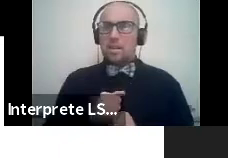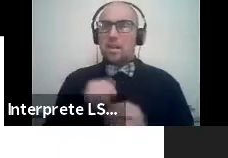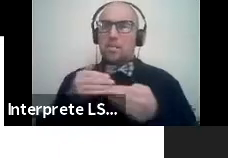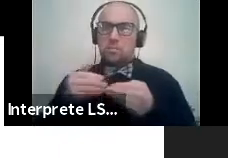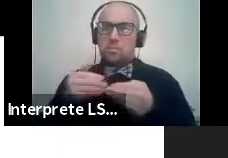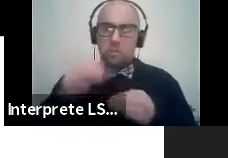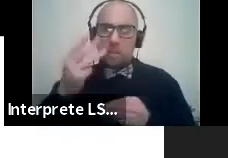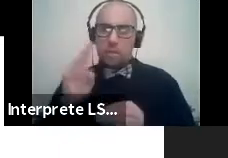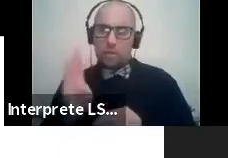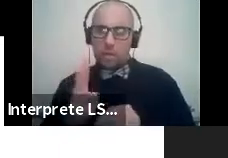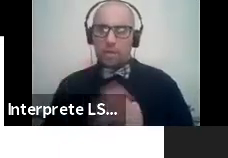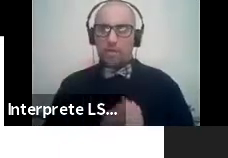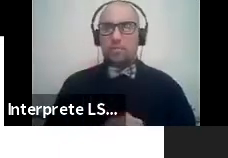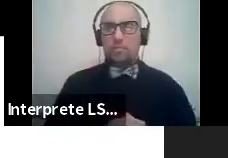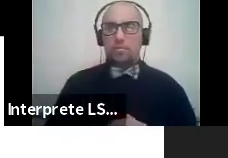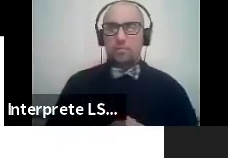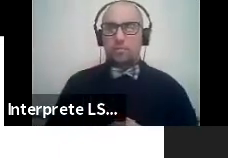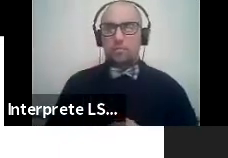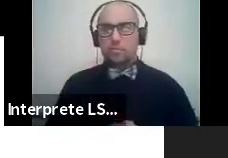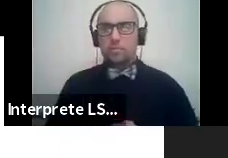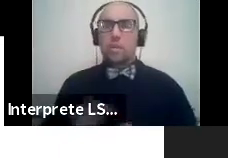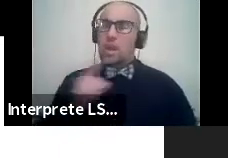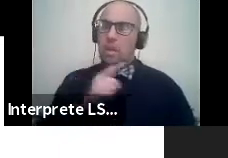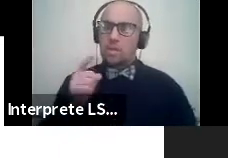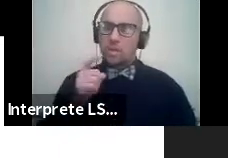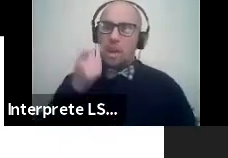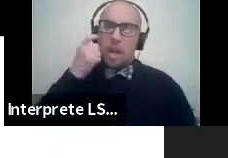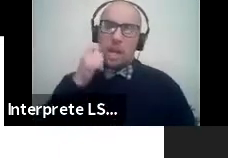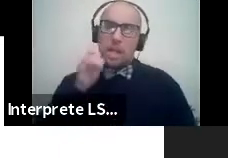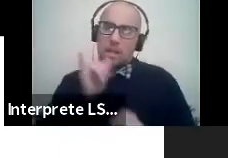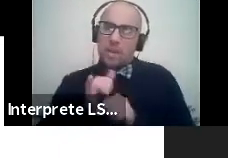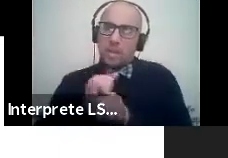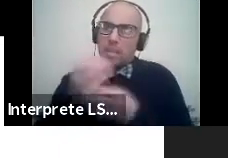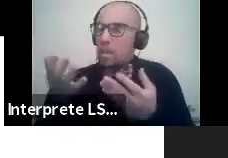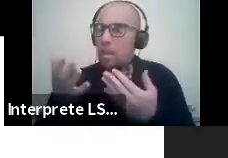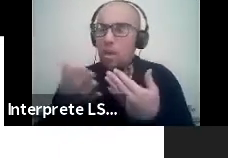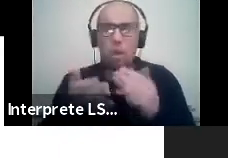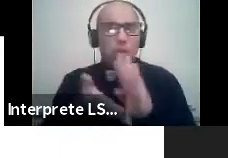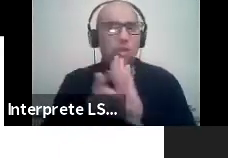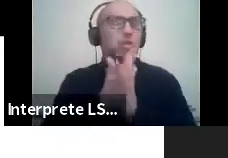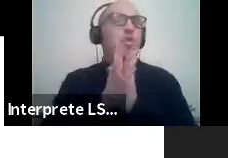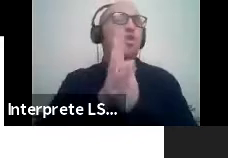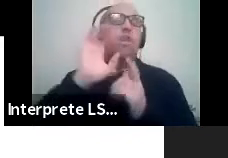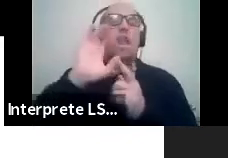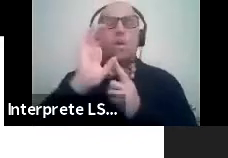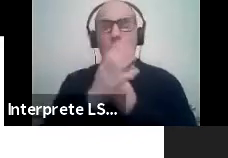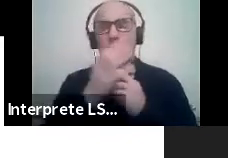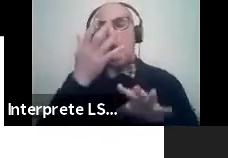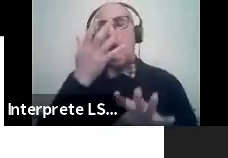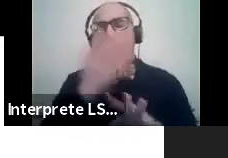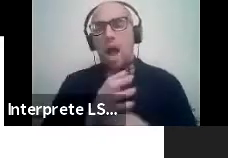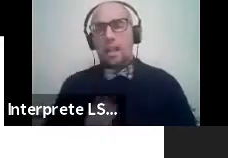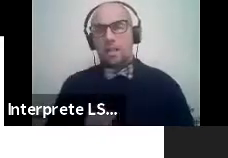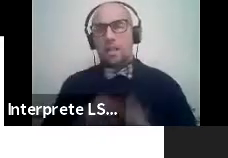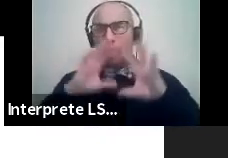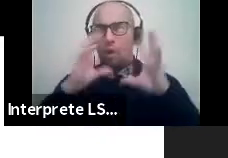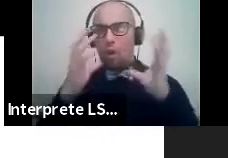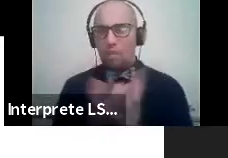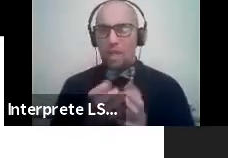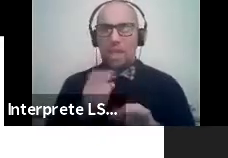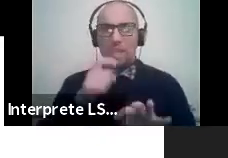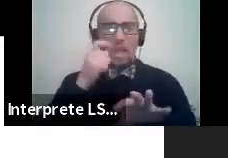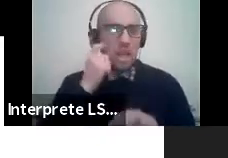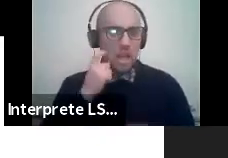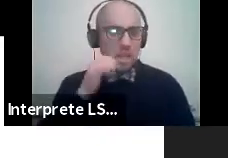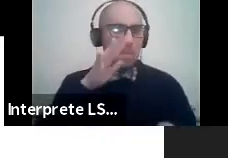básico. Y dicen, estos estereotipos han aparecido en todas las culturas donde se han medido. Entonces es un fenómeno más global, de